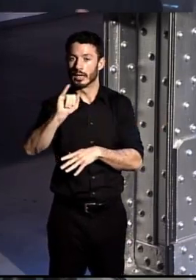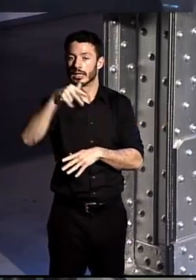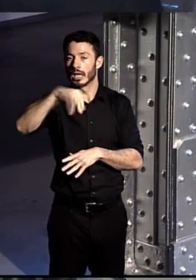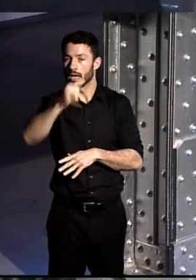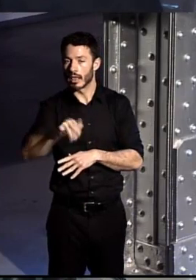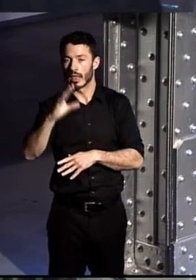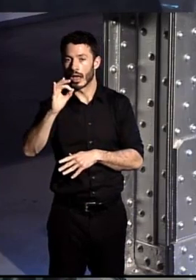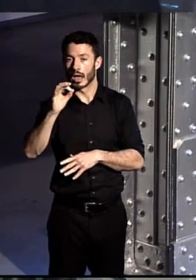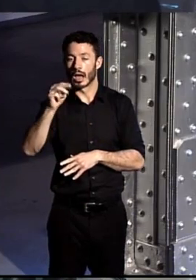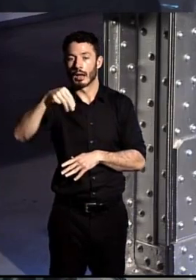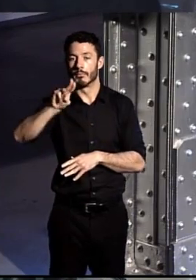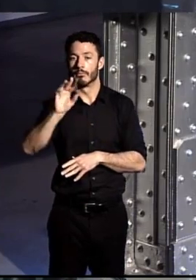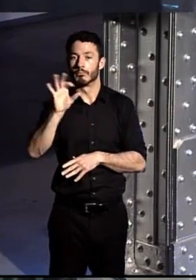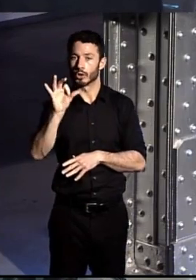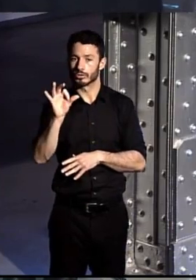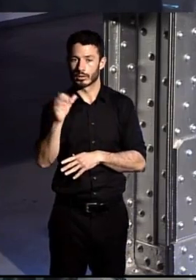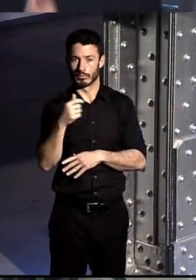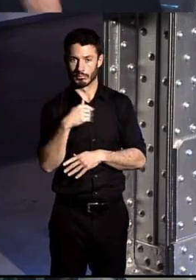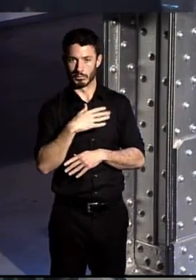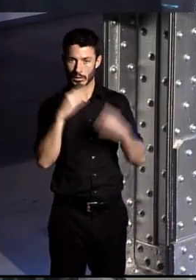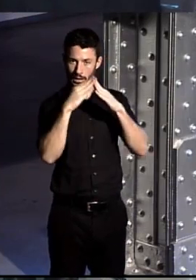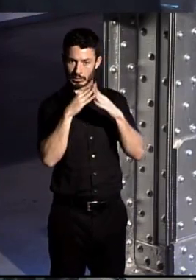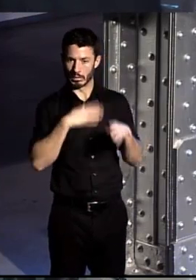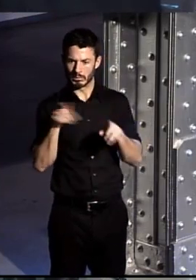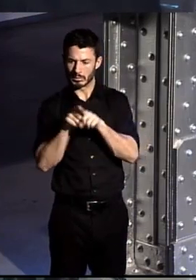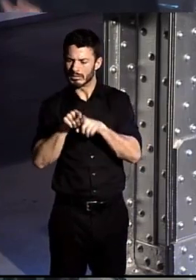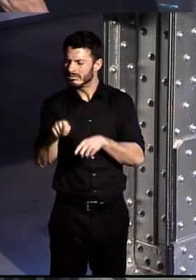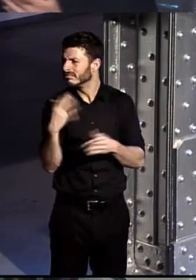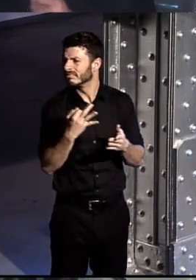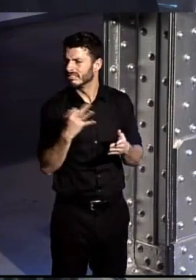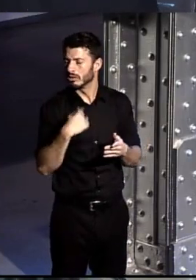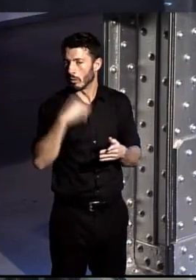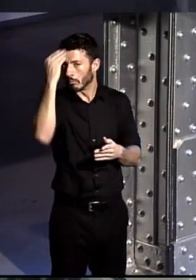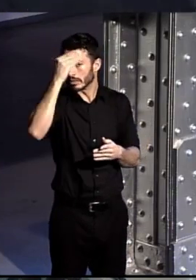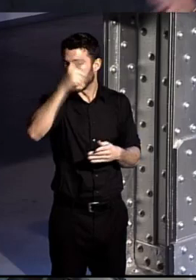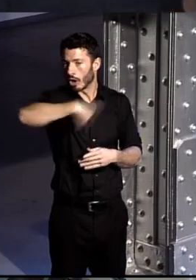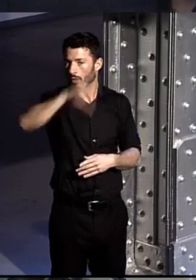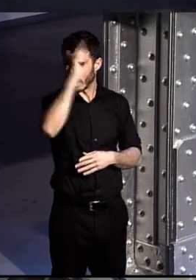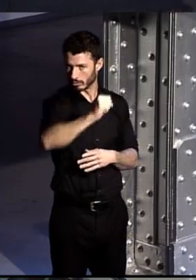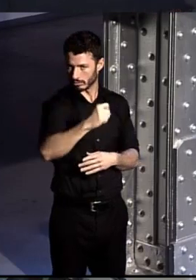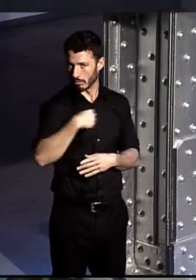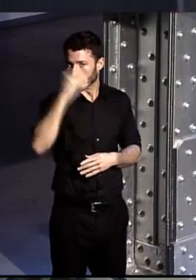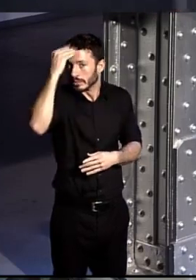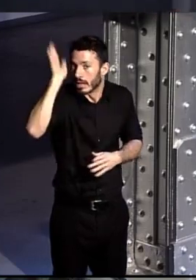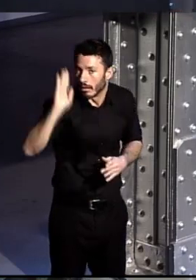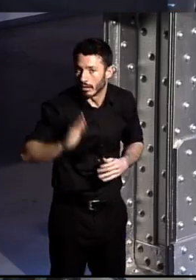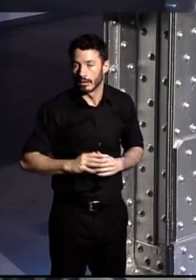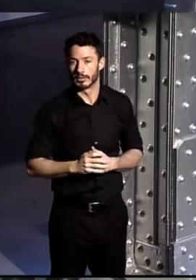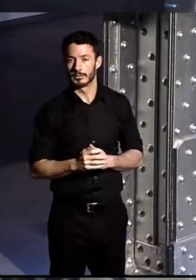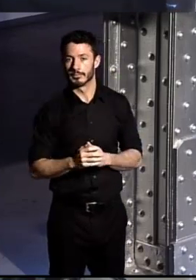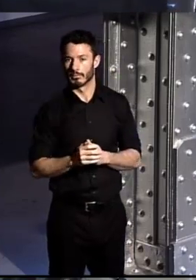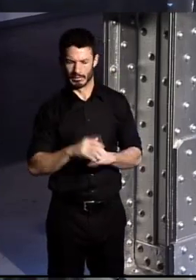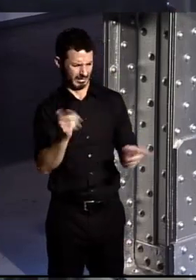estábamos haciendo, en mi casa yo a mis hermanos dije, ¿esto qué es? Y yo estaba convencida que era la Ronda de Atocha, ya ves tú. Y dije, esto es la Ronda de Atocha. Y